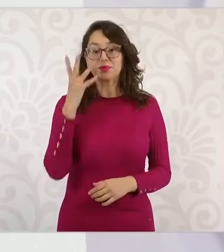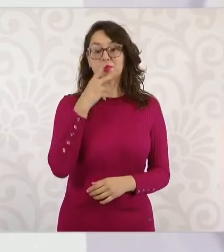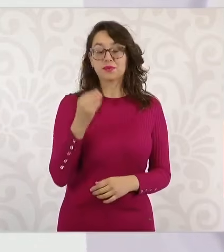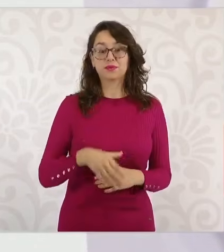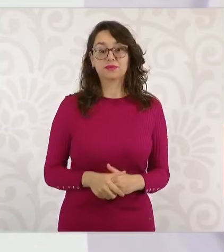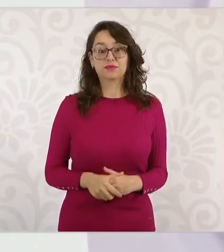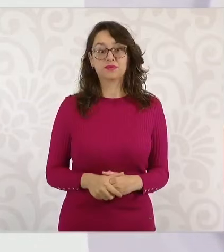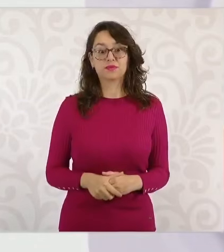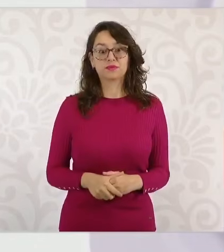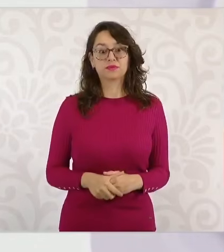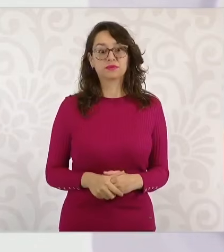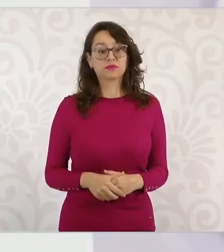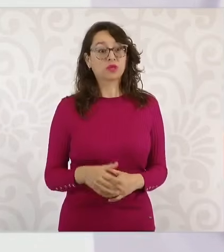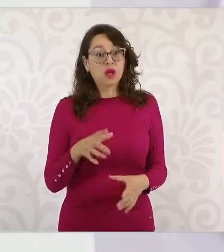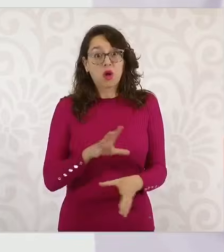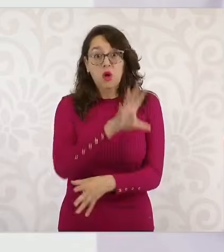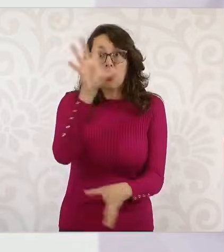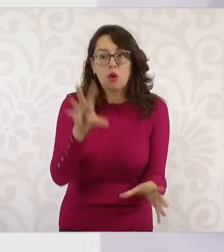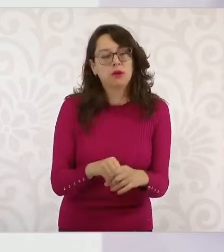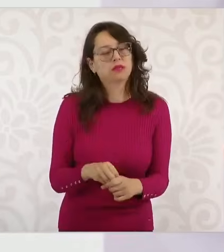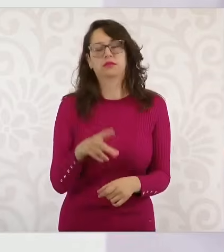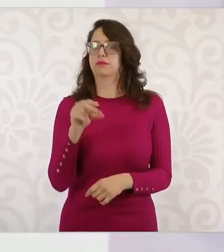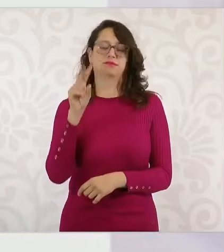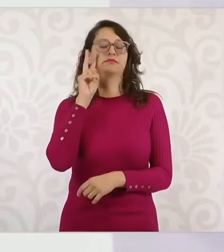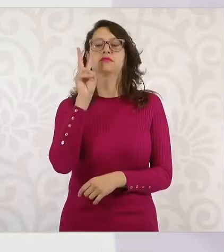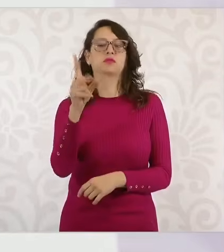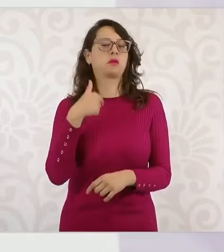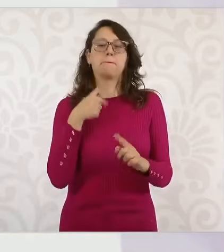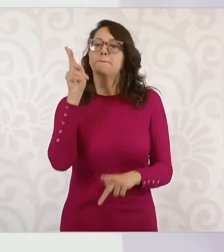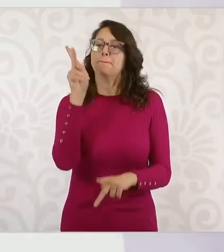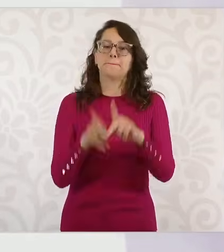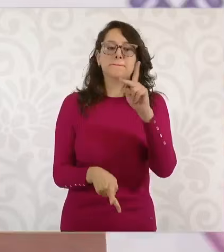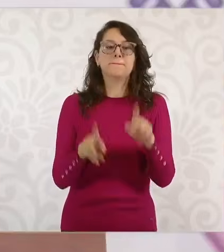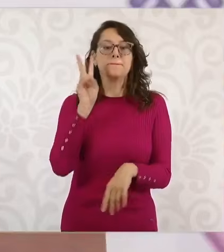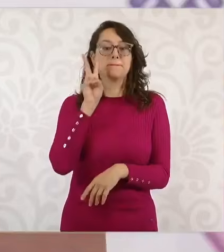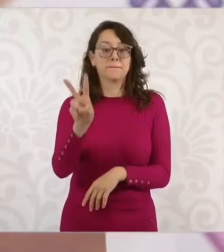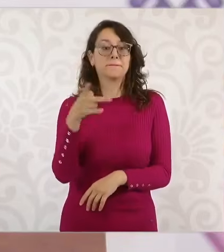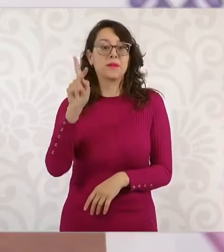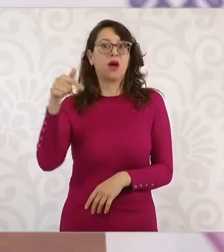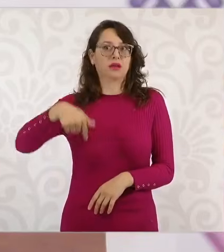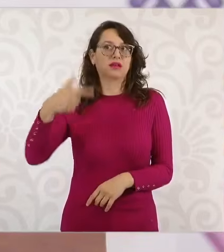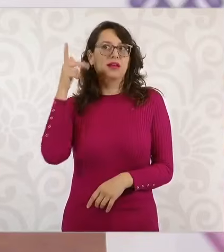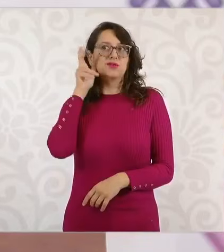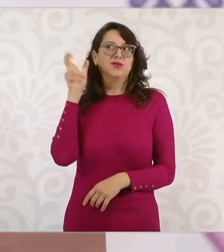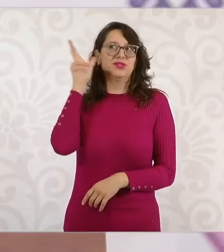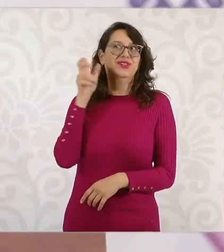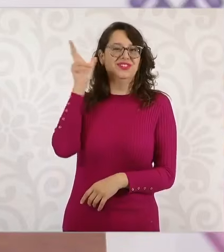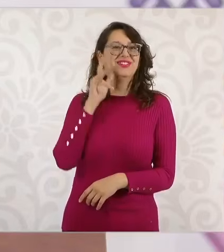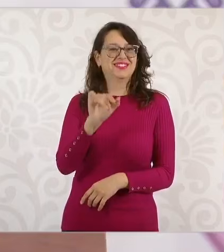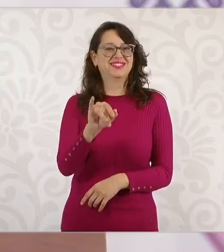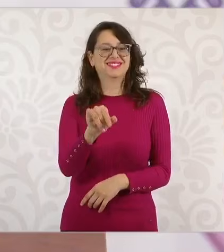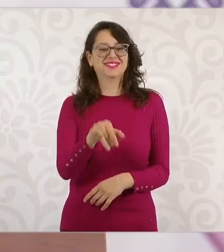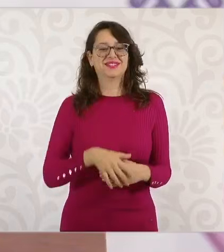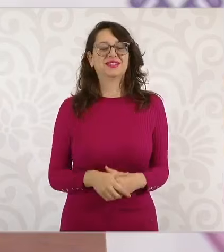¿Lo vi completo? No, no lo vi completo. Vi un pedazo de la transmisión. Claro que desde aquí se oía todo.